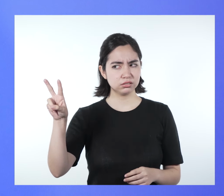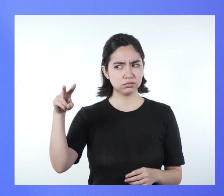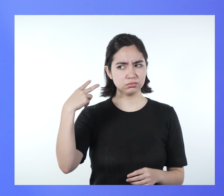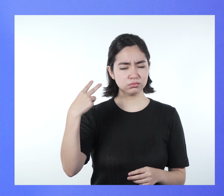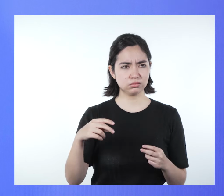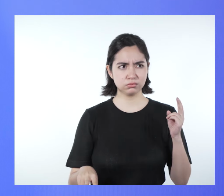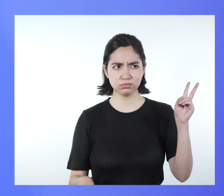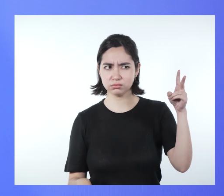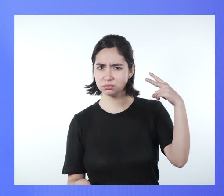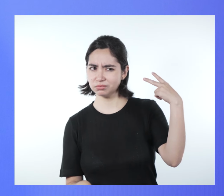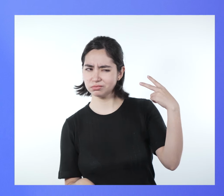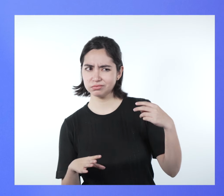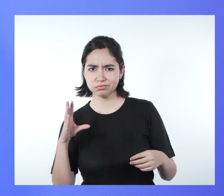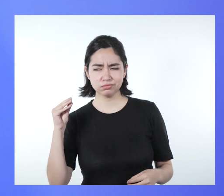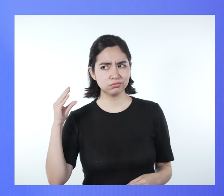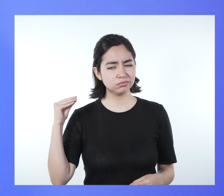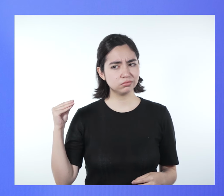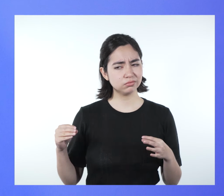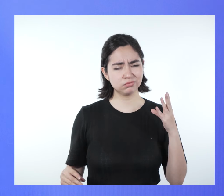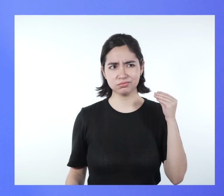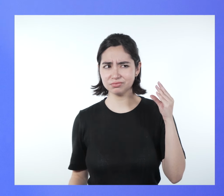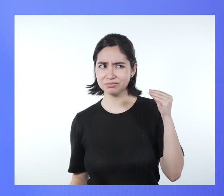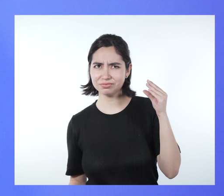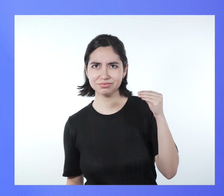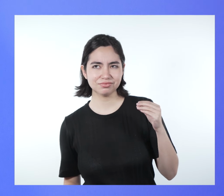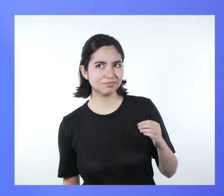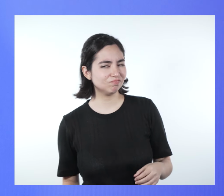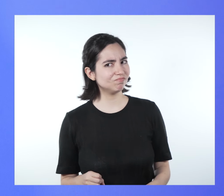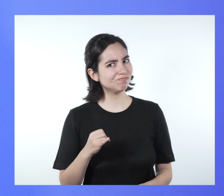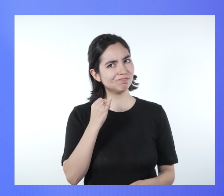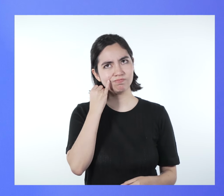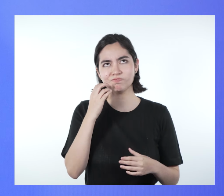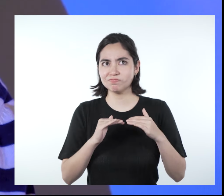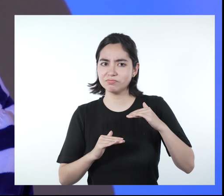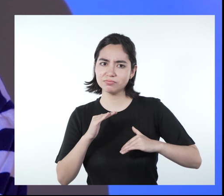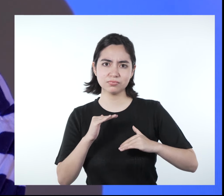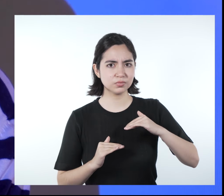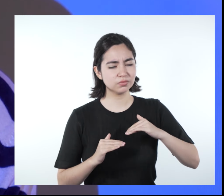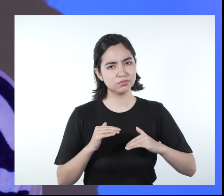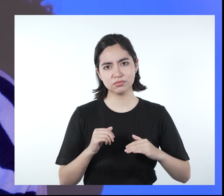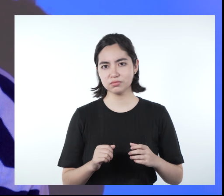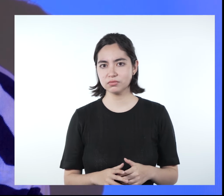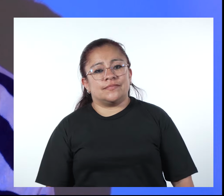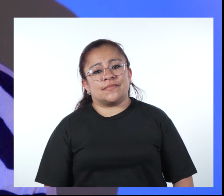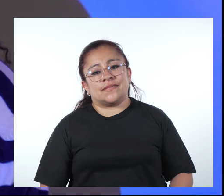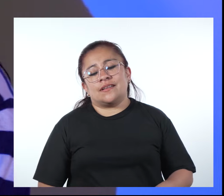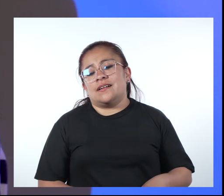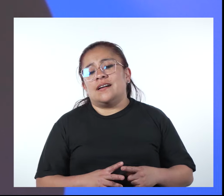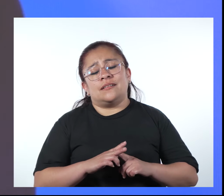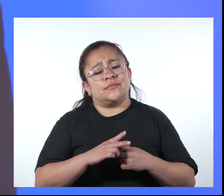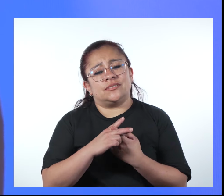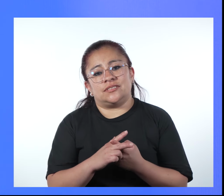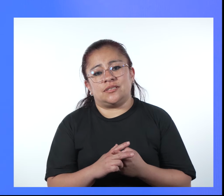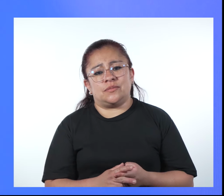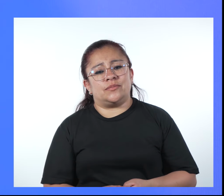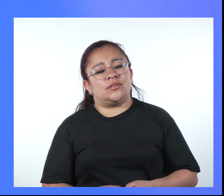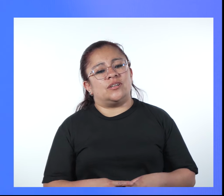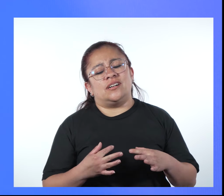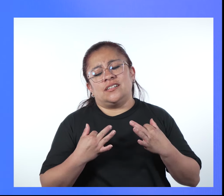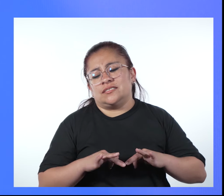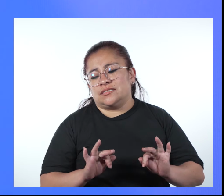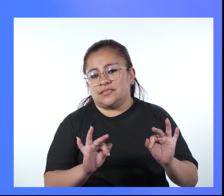ignorarlos, pero luego comencé a sentir miedo. El acoso se repitió varias veces.